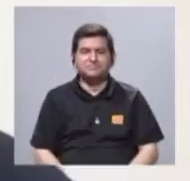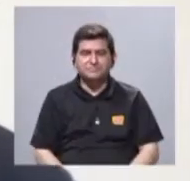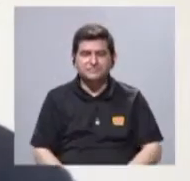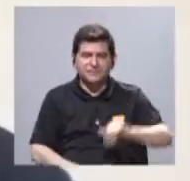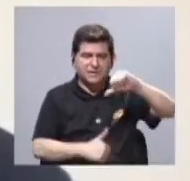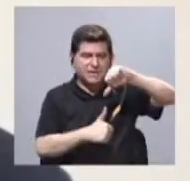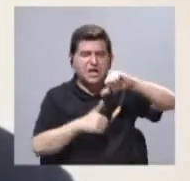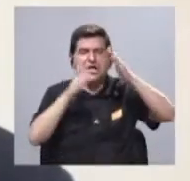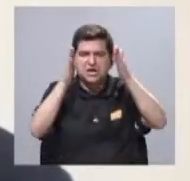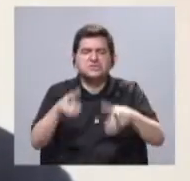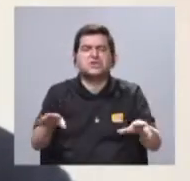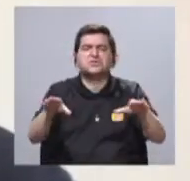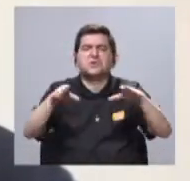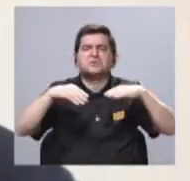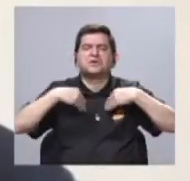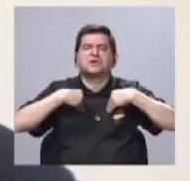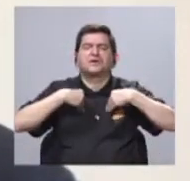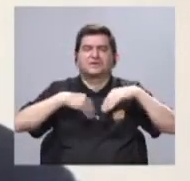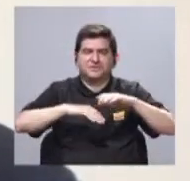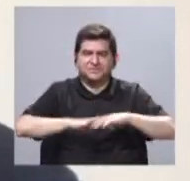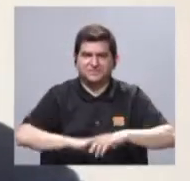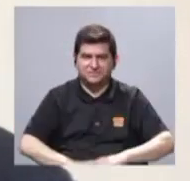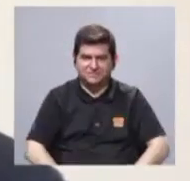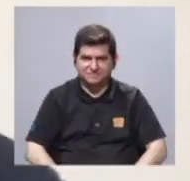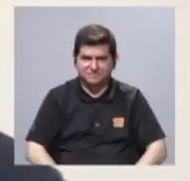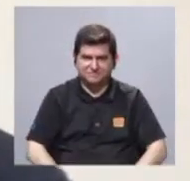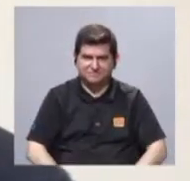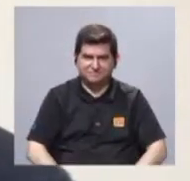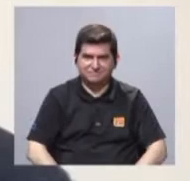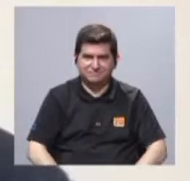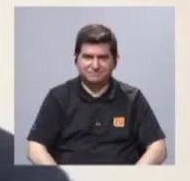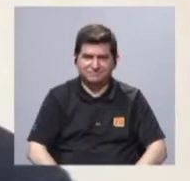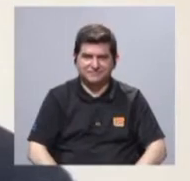positivo que los centroamericanos van a aceptarlo